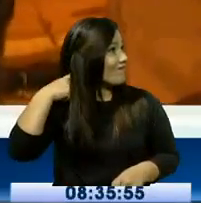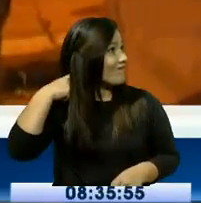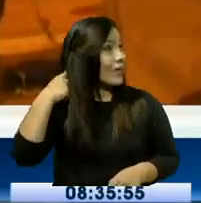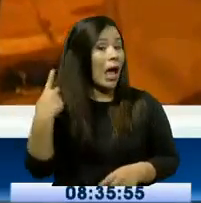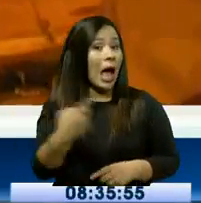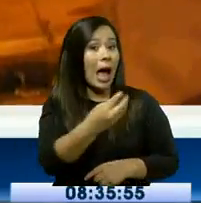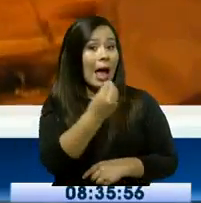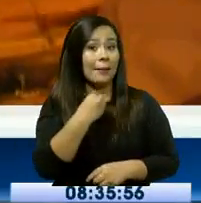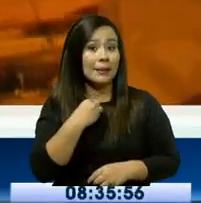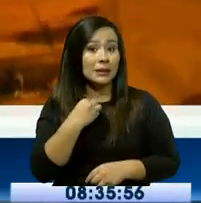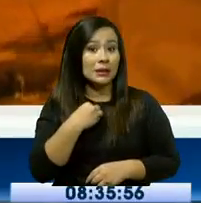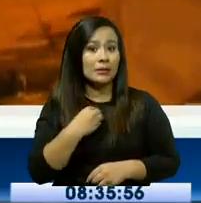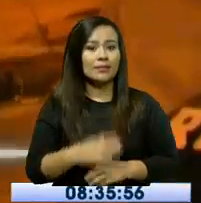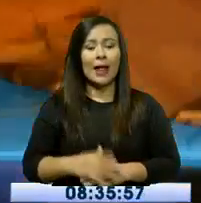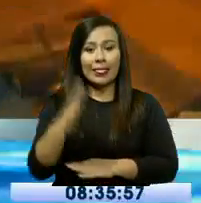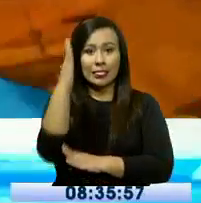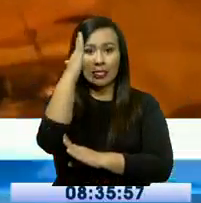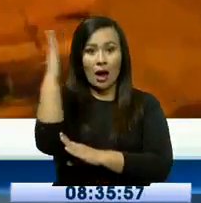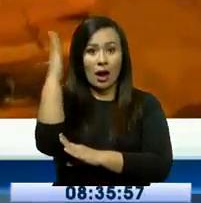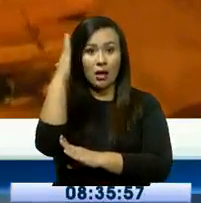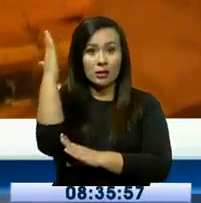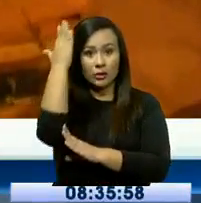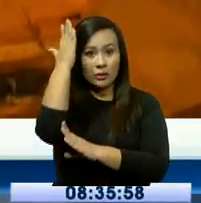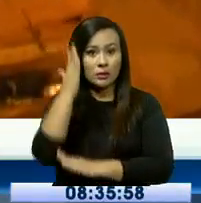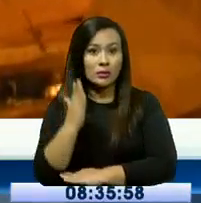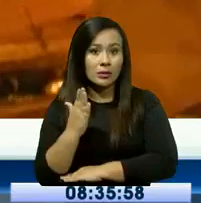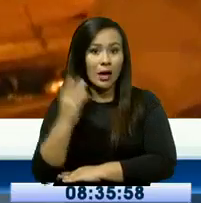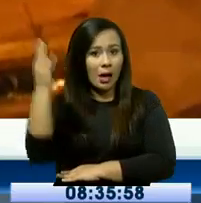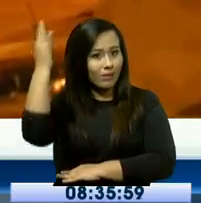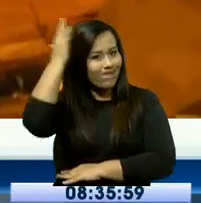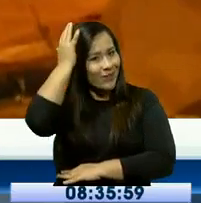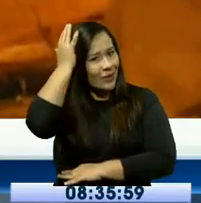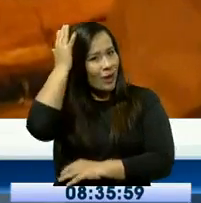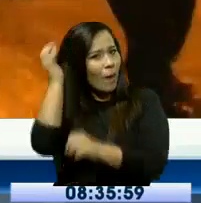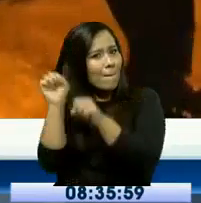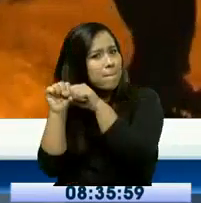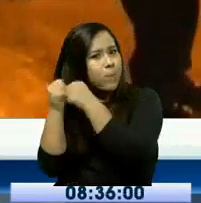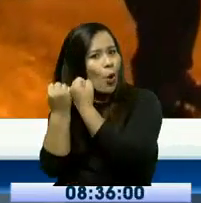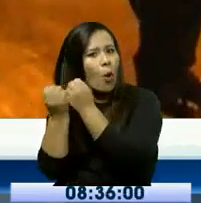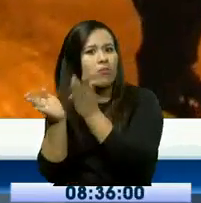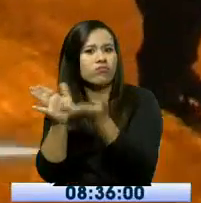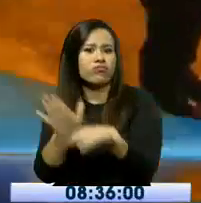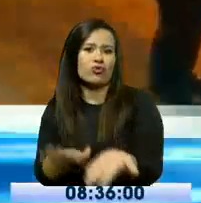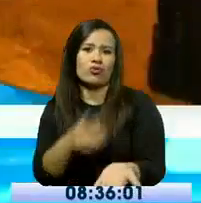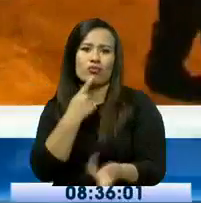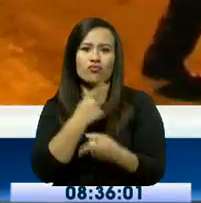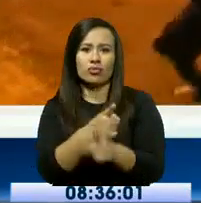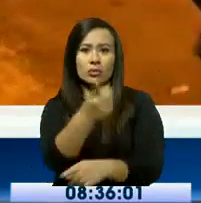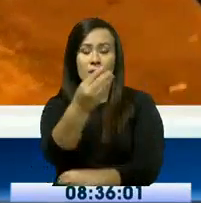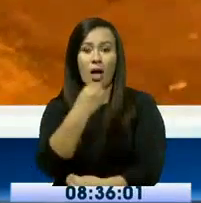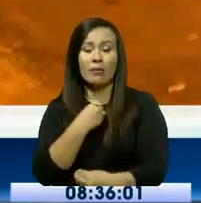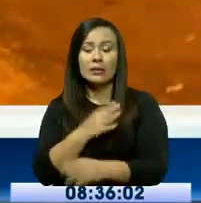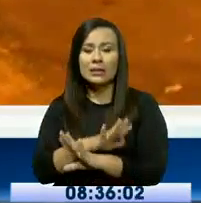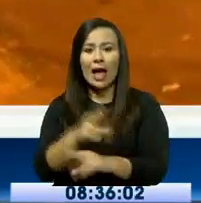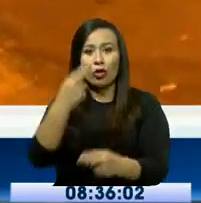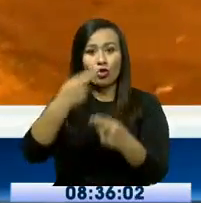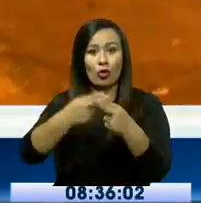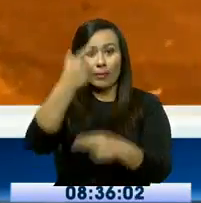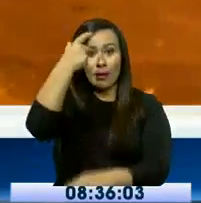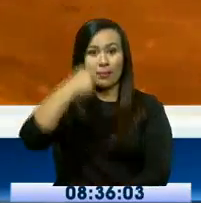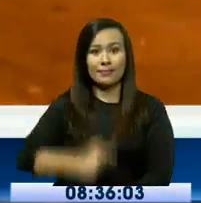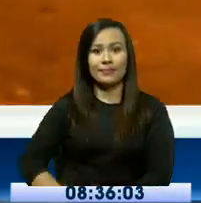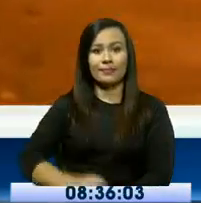en el parietal derecho, que posiblemente que le ocasionó la muerte. Finalmente se estableció la identidad del